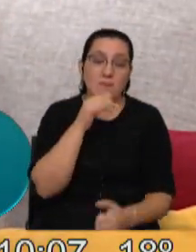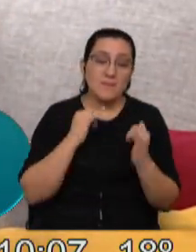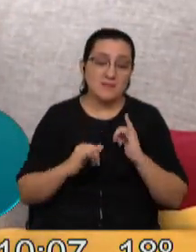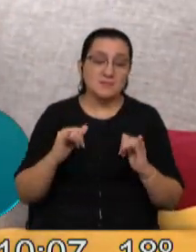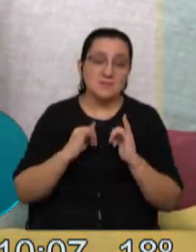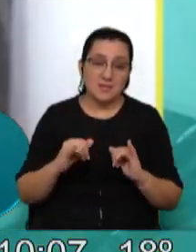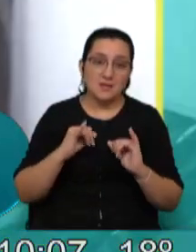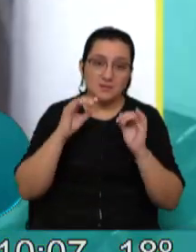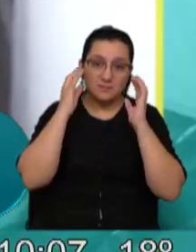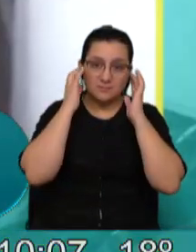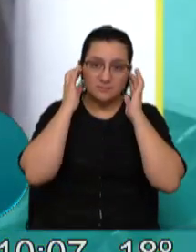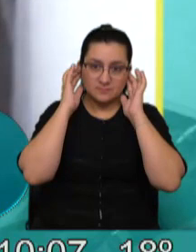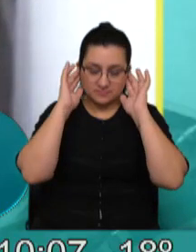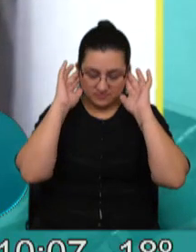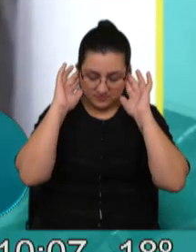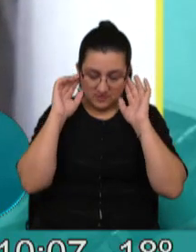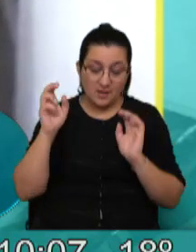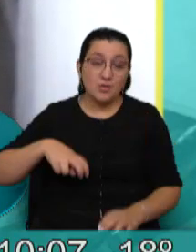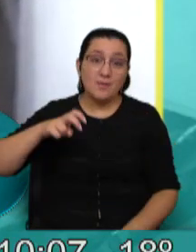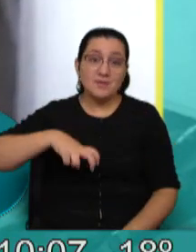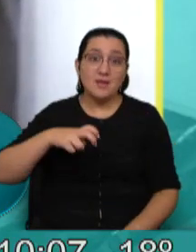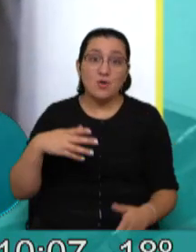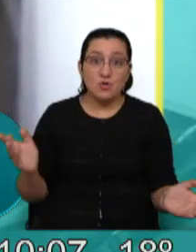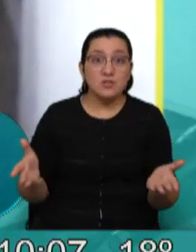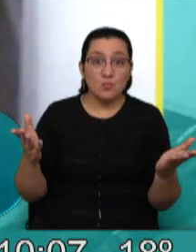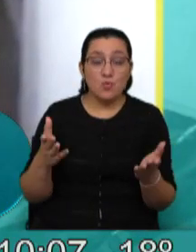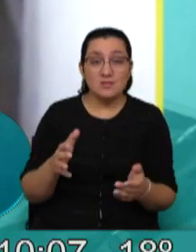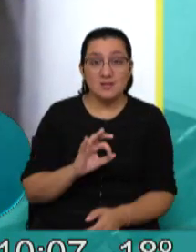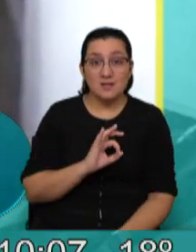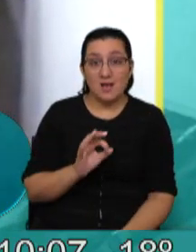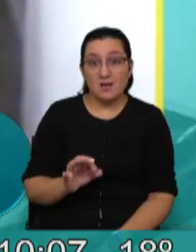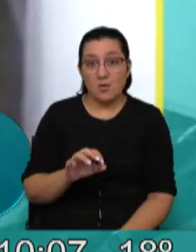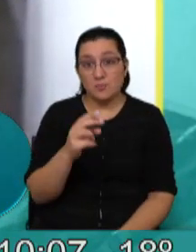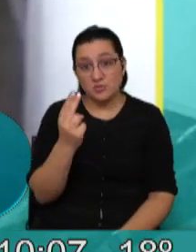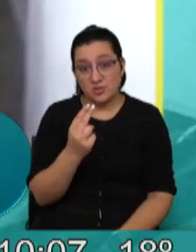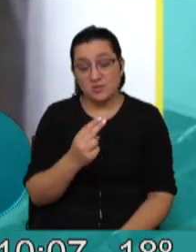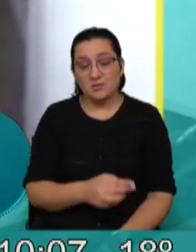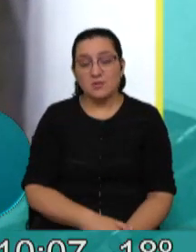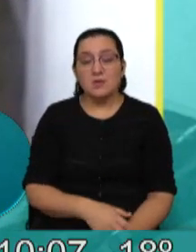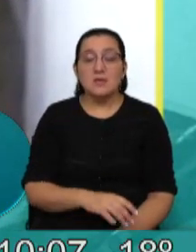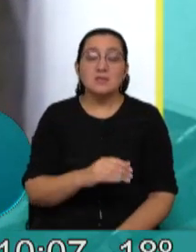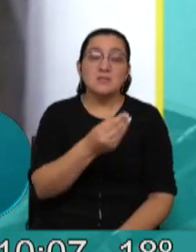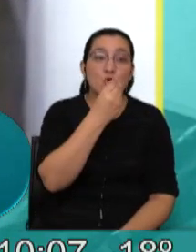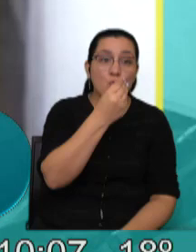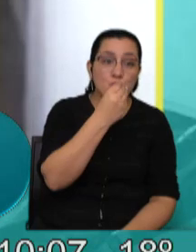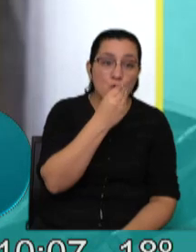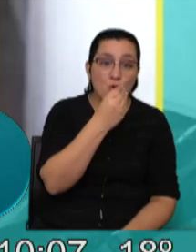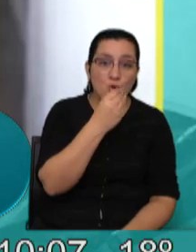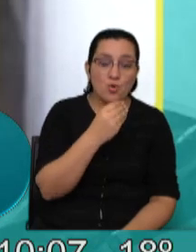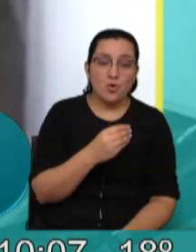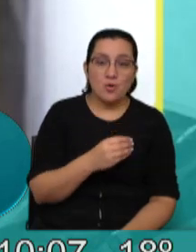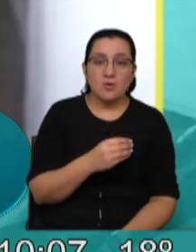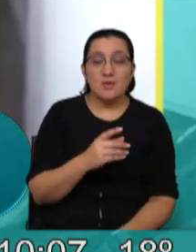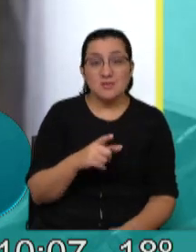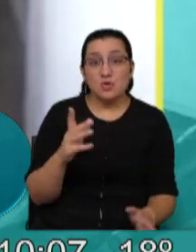perro, perdón, lo estimula ya a querer orinar o defecar. Si comió y posterior a comer, claro, que también eso hace que